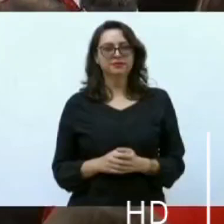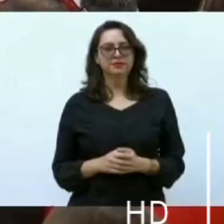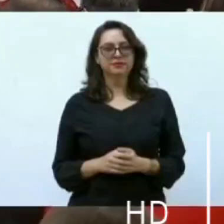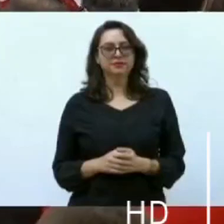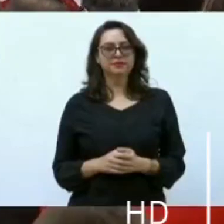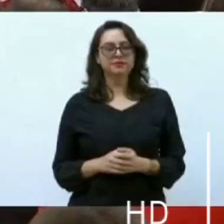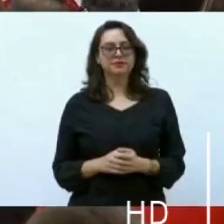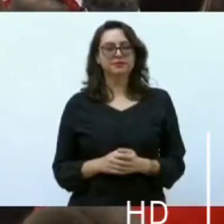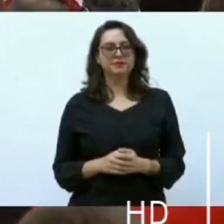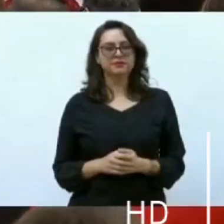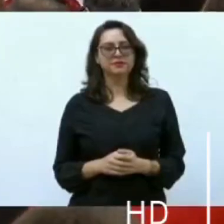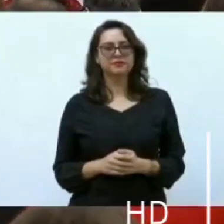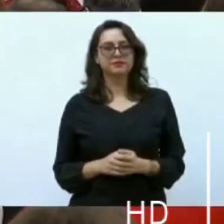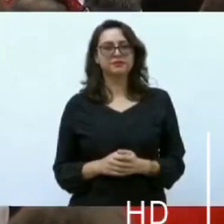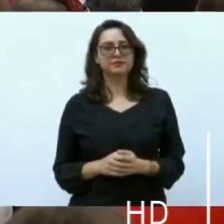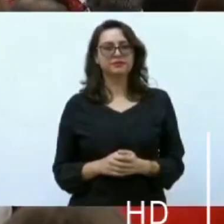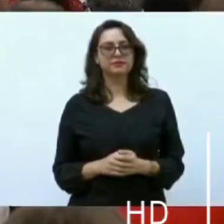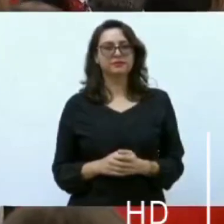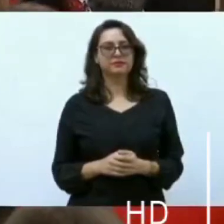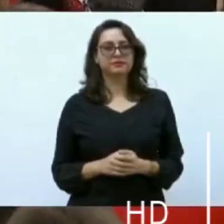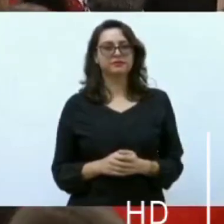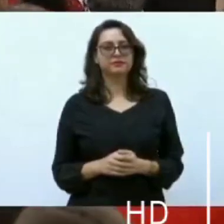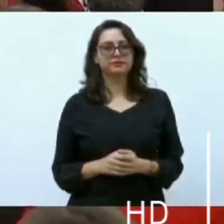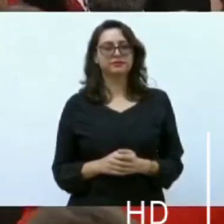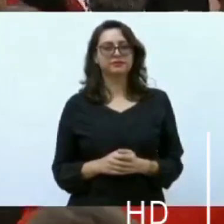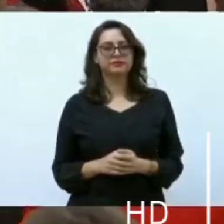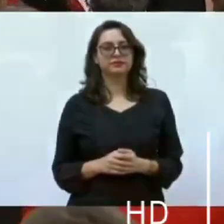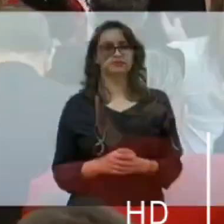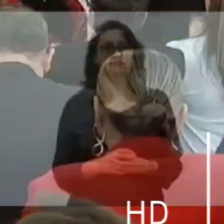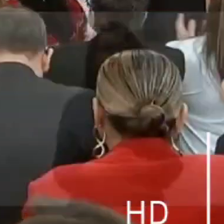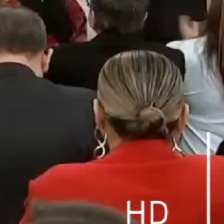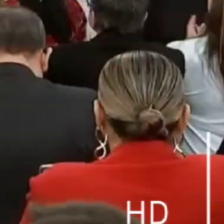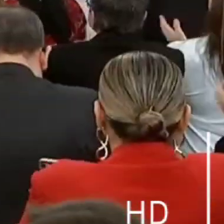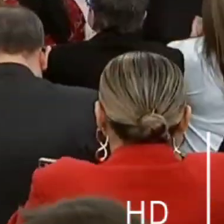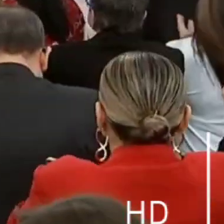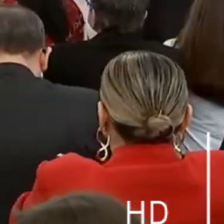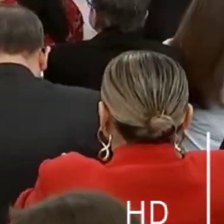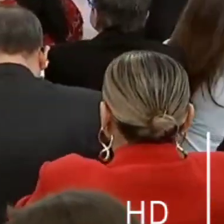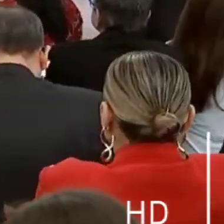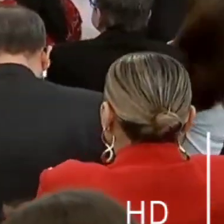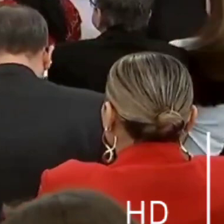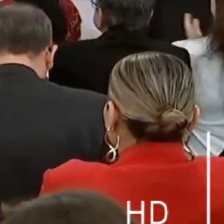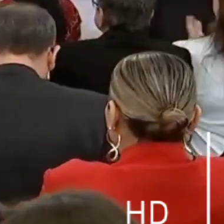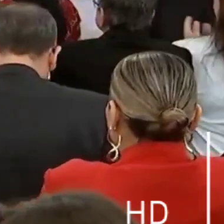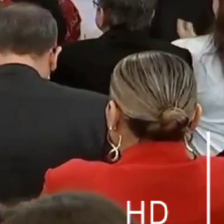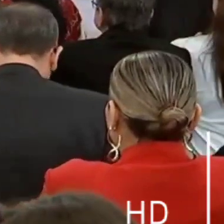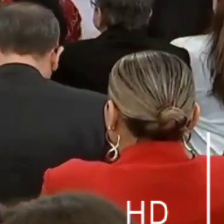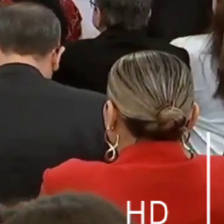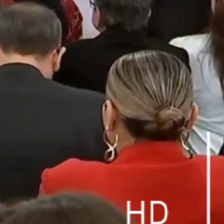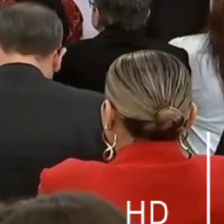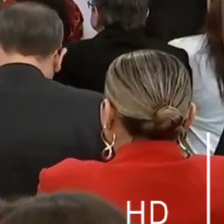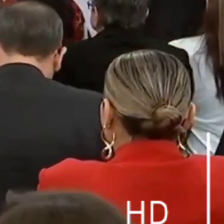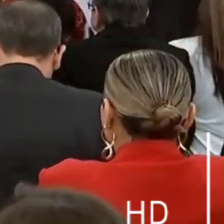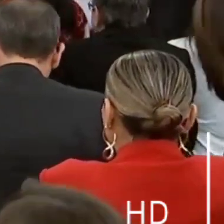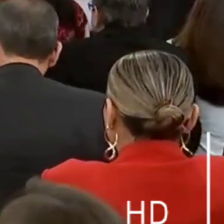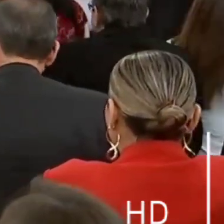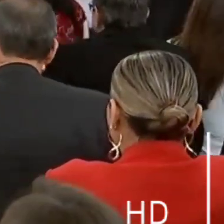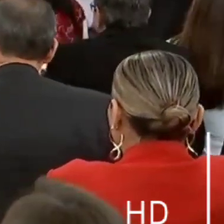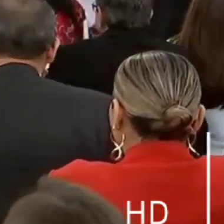Le solicitamos guardar el debido respeto para entonar nuestro himno nacional